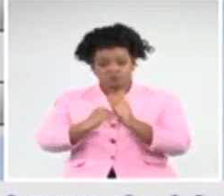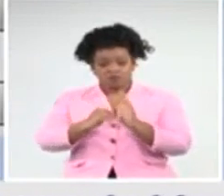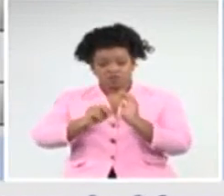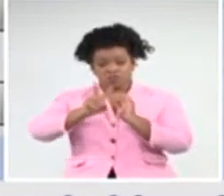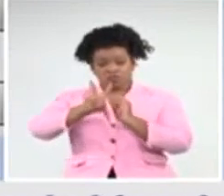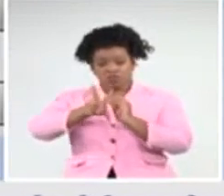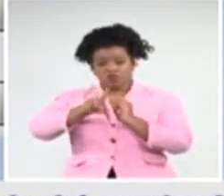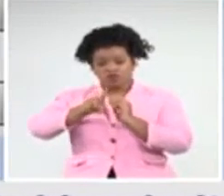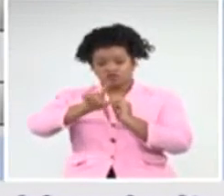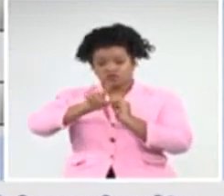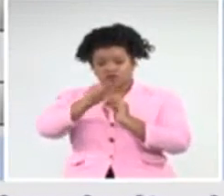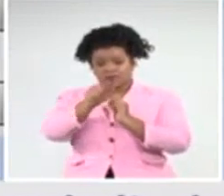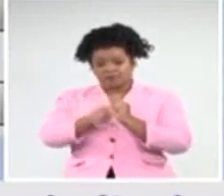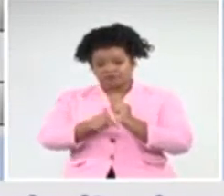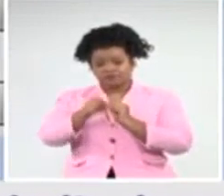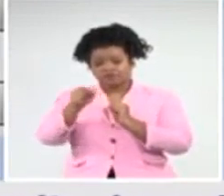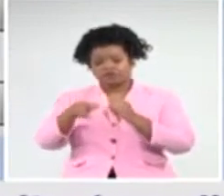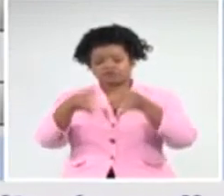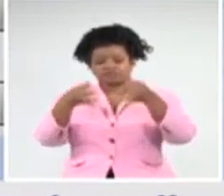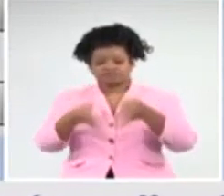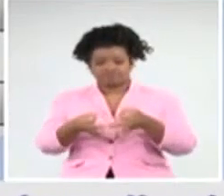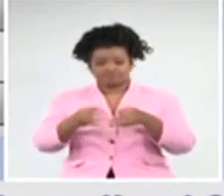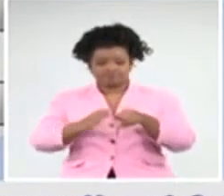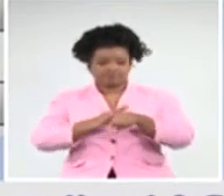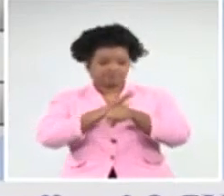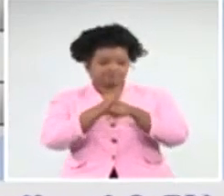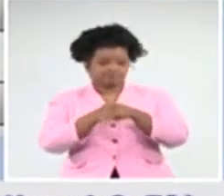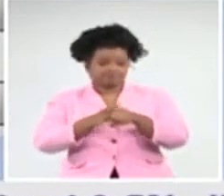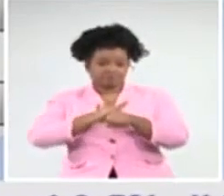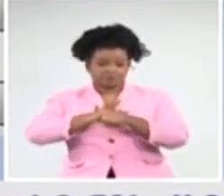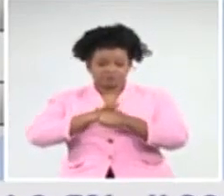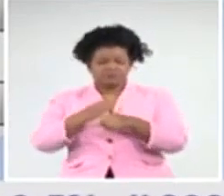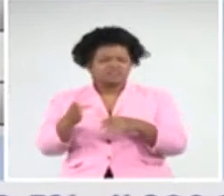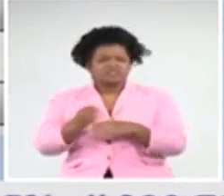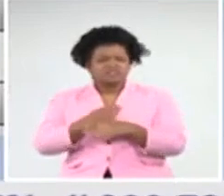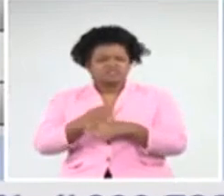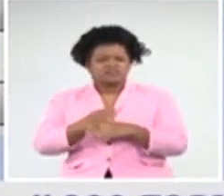458.219 personas con COVID-19. Esto hace que el